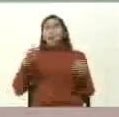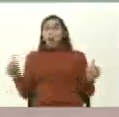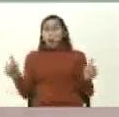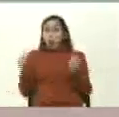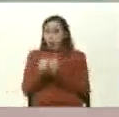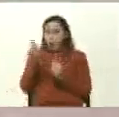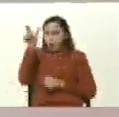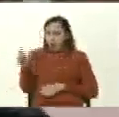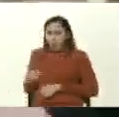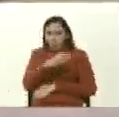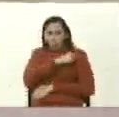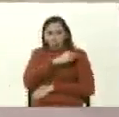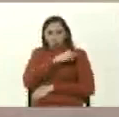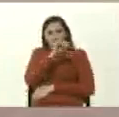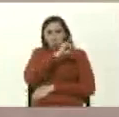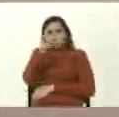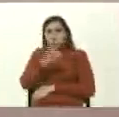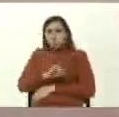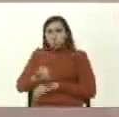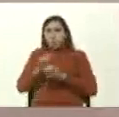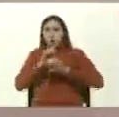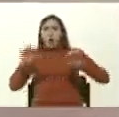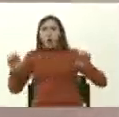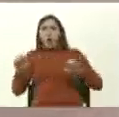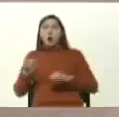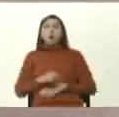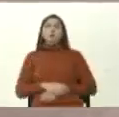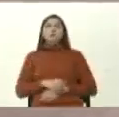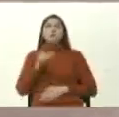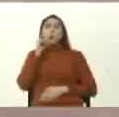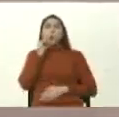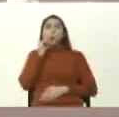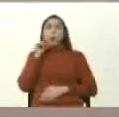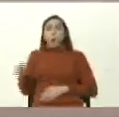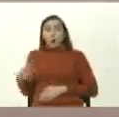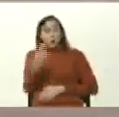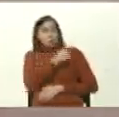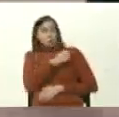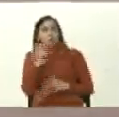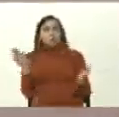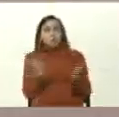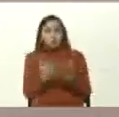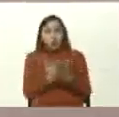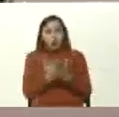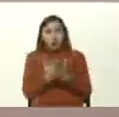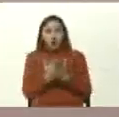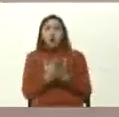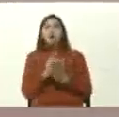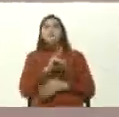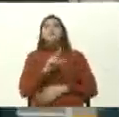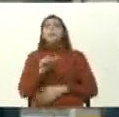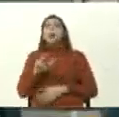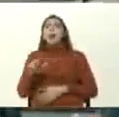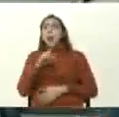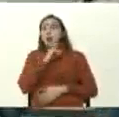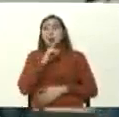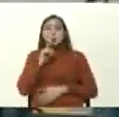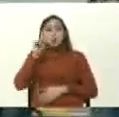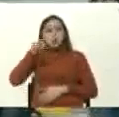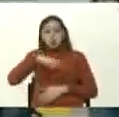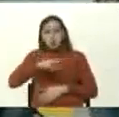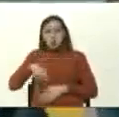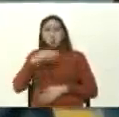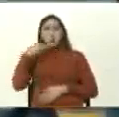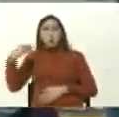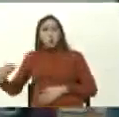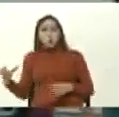el jefe de Zona Autoridad Única, Gilberto Rivero, el director de la escuela, Raúl Valera, y nuestra estudiante de la